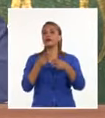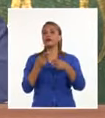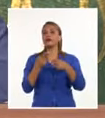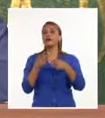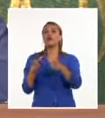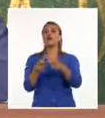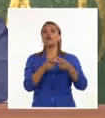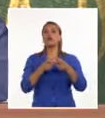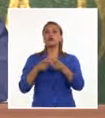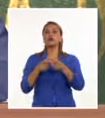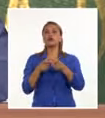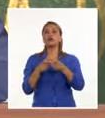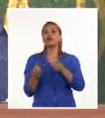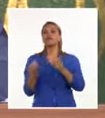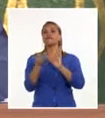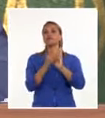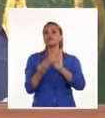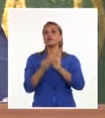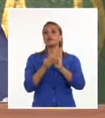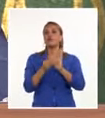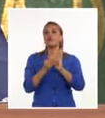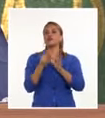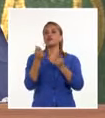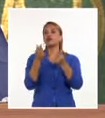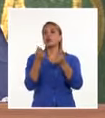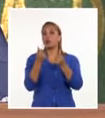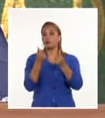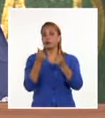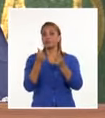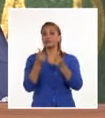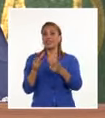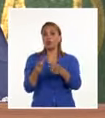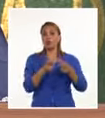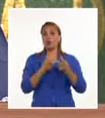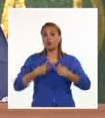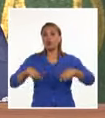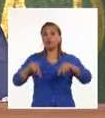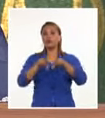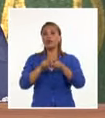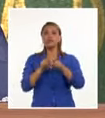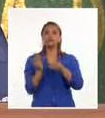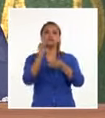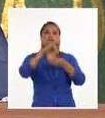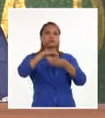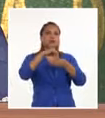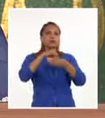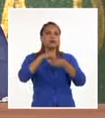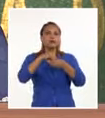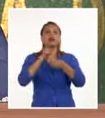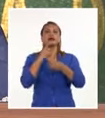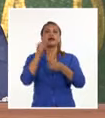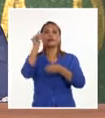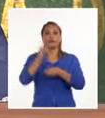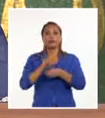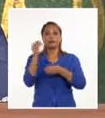de Complementación Económica. Y este consejo, que está conformado por las altas autoridades del